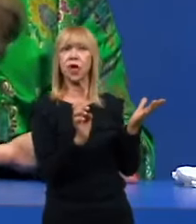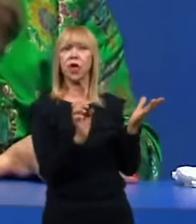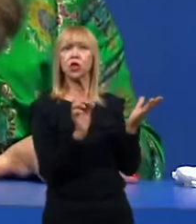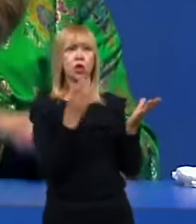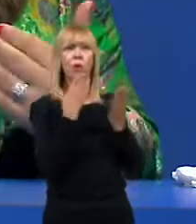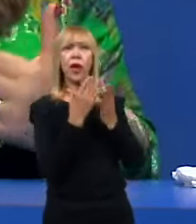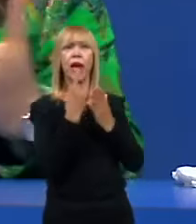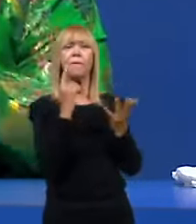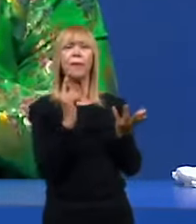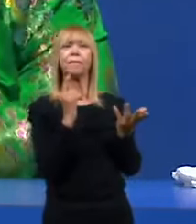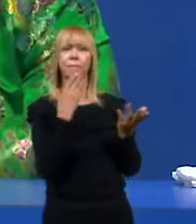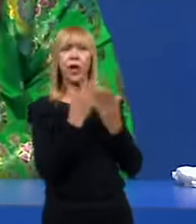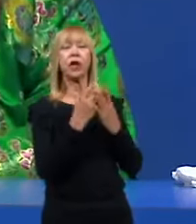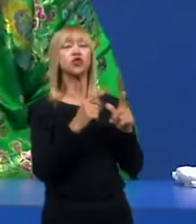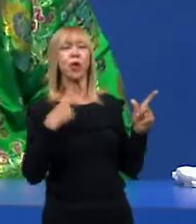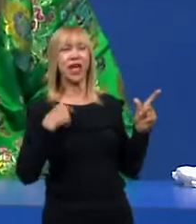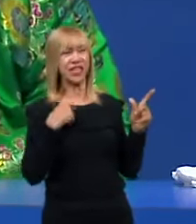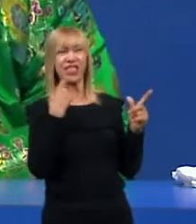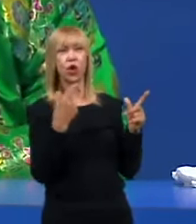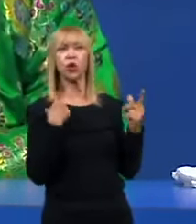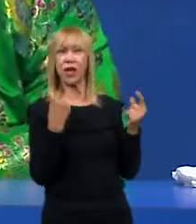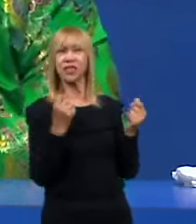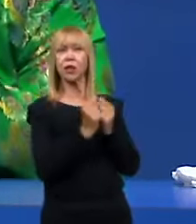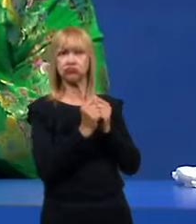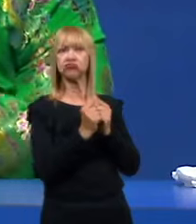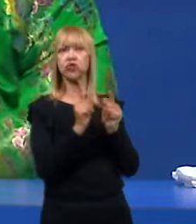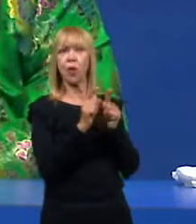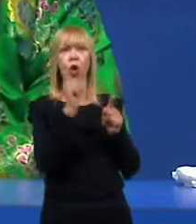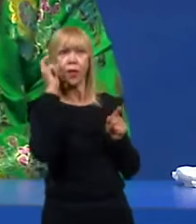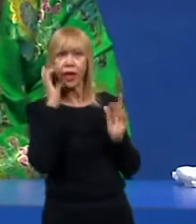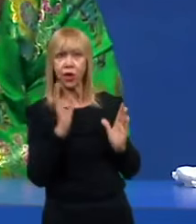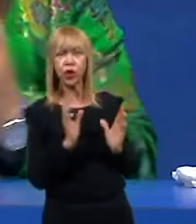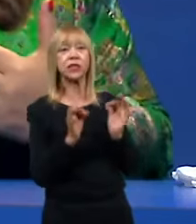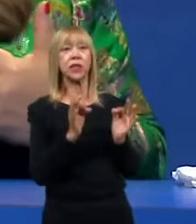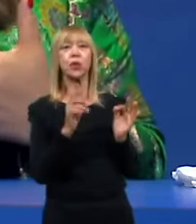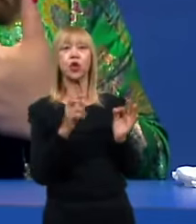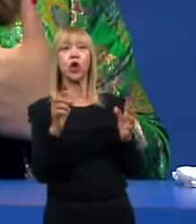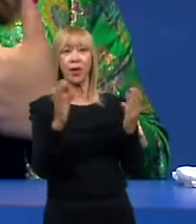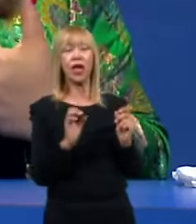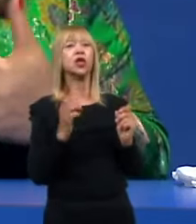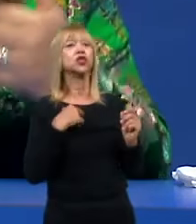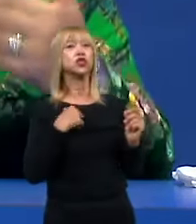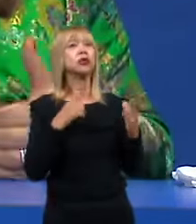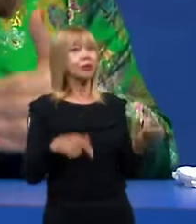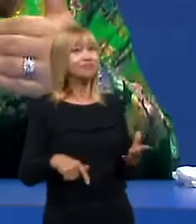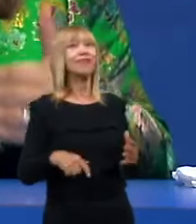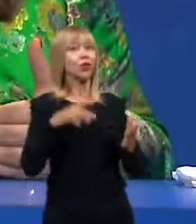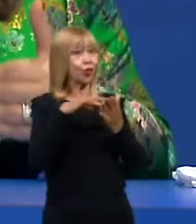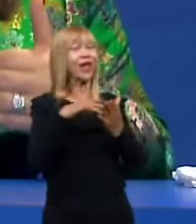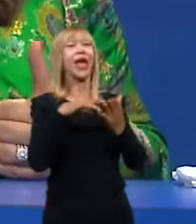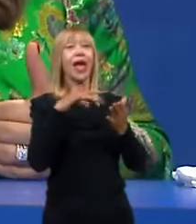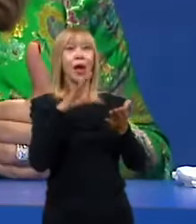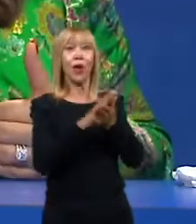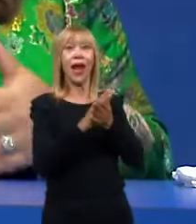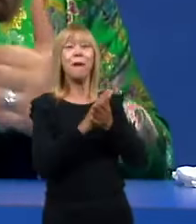son buenas para nuestra gente. Yo te voy a decir lo que yo voy a hacer como gobernadora si el pueblo de Puerto Rico me da esa oportunidad. Yo vengo de la escuela pública, elemental, intermedia